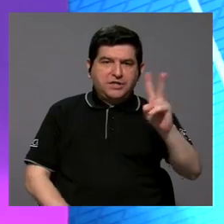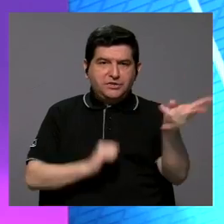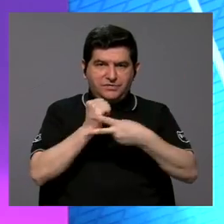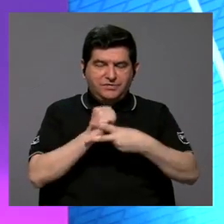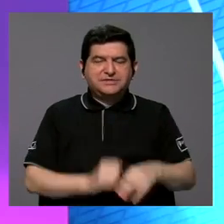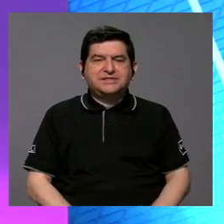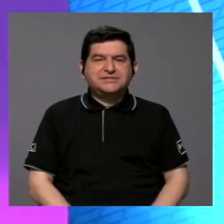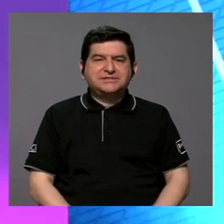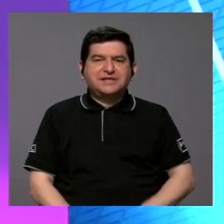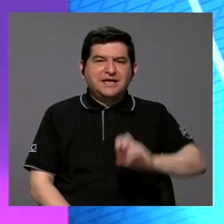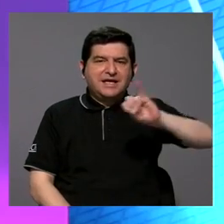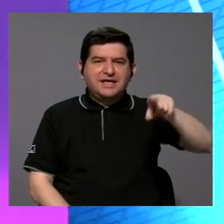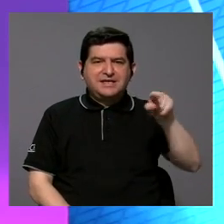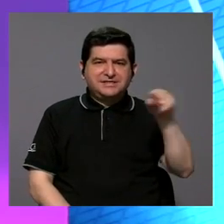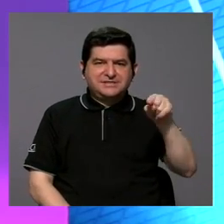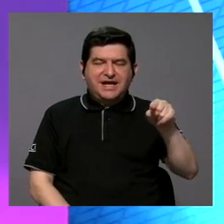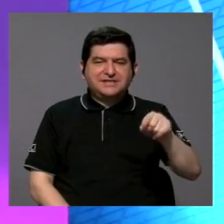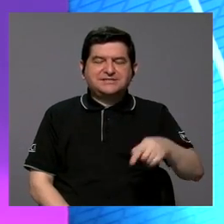Jazz Café